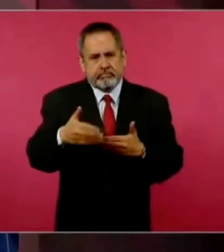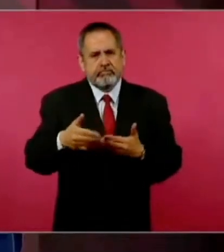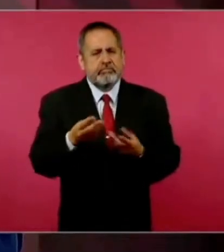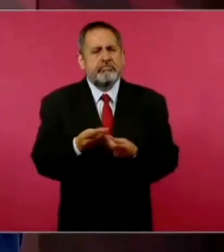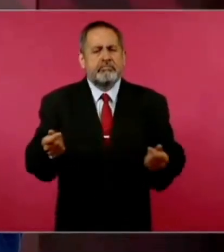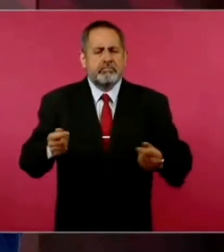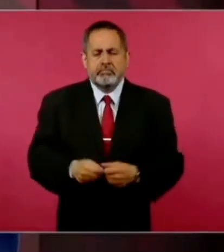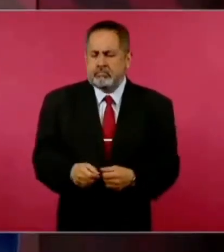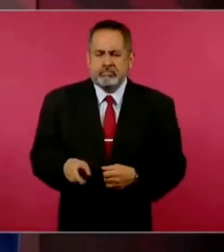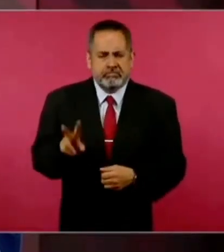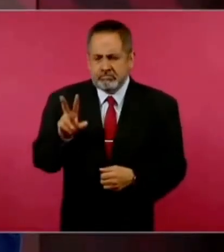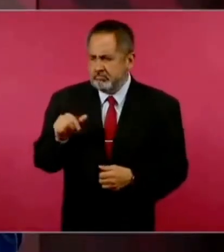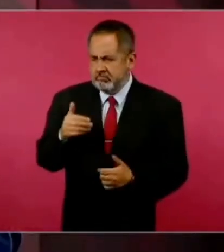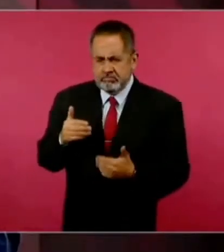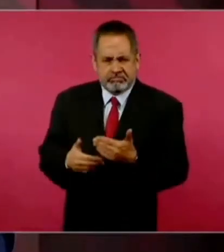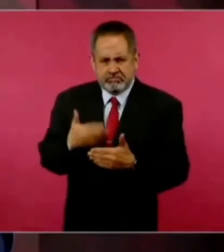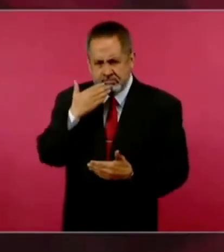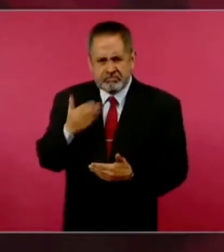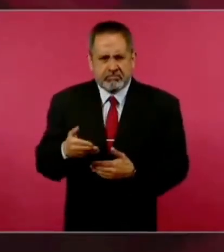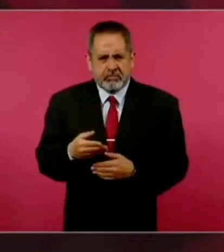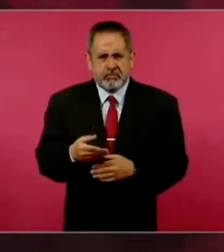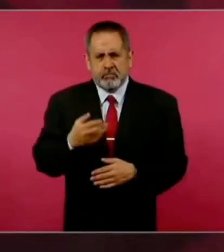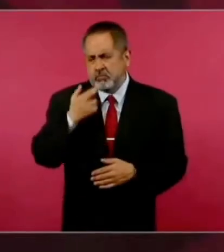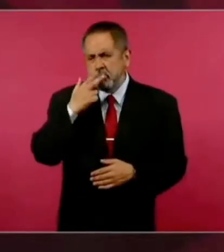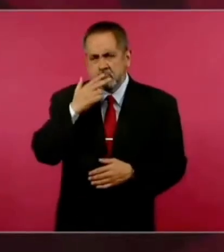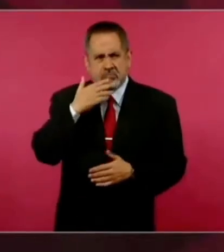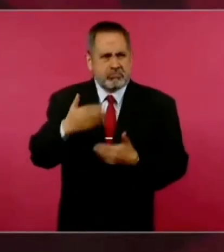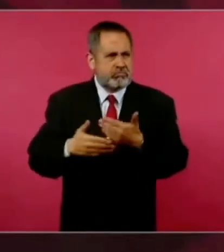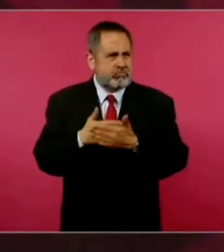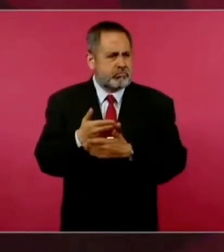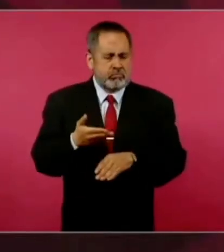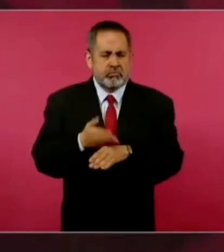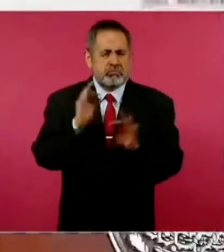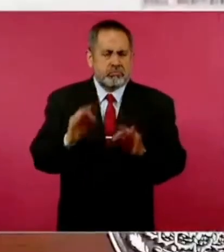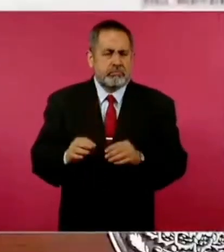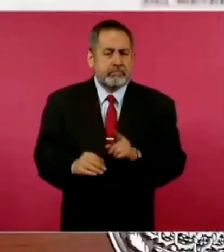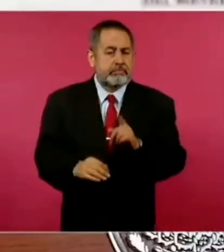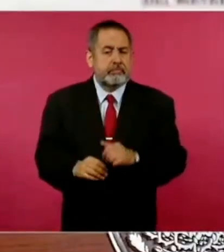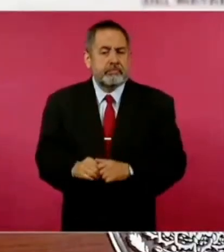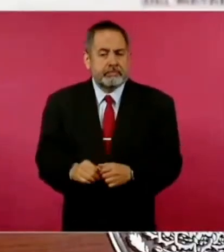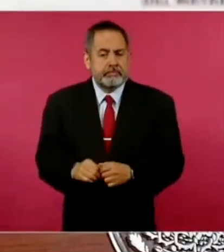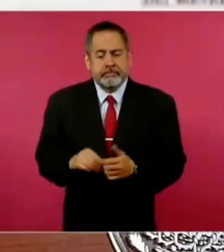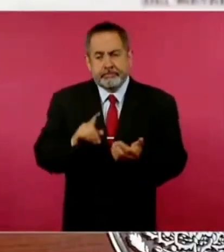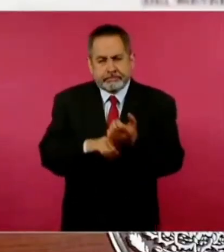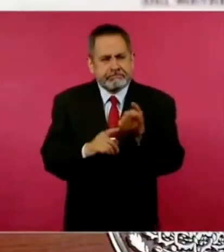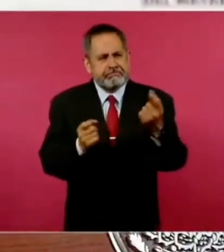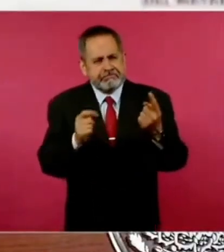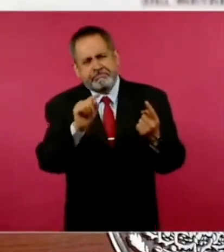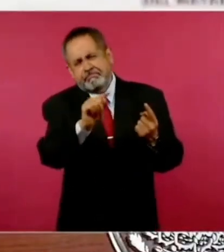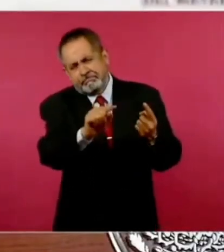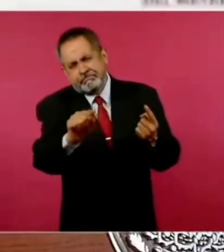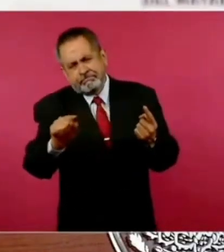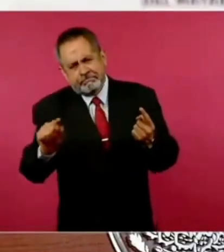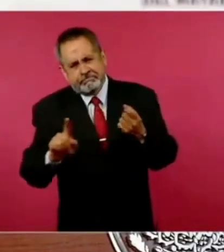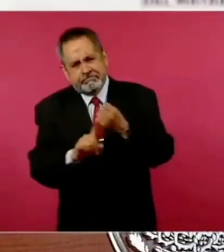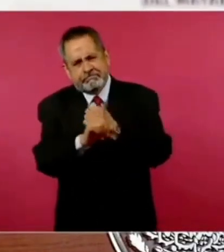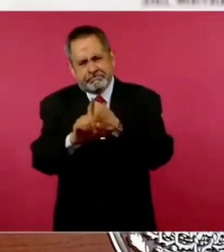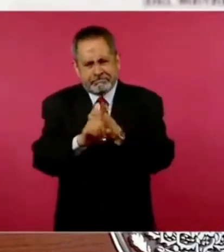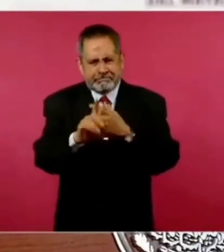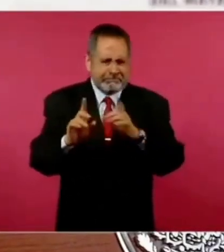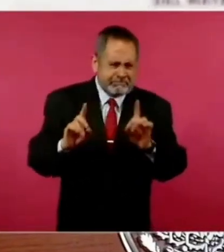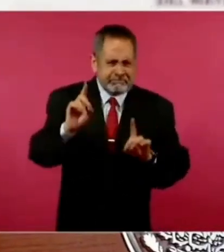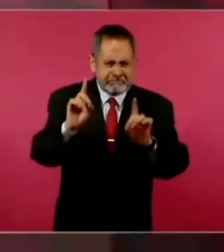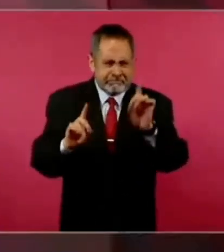resolviendo, va muy bien, vamos muy bien, y donde hay problemas de que tengan algunas